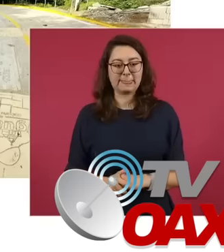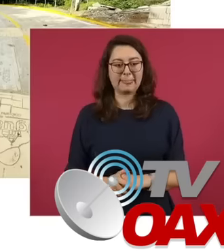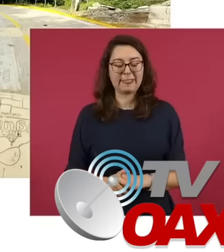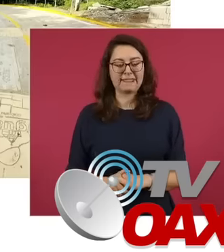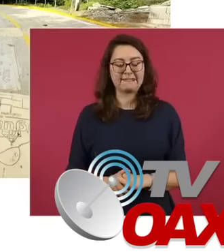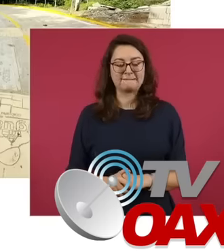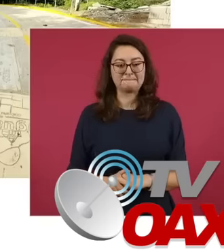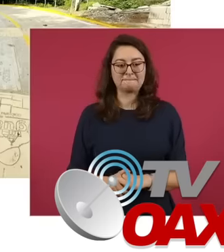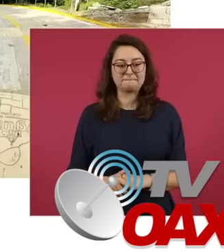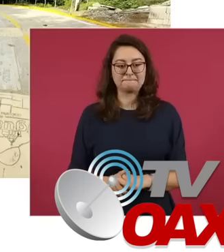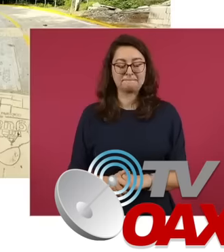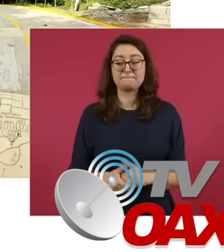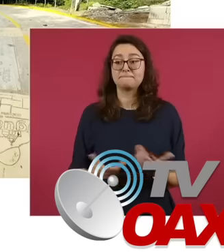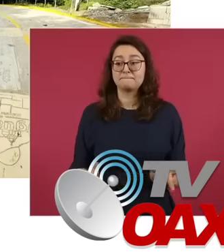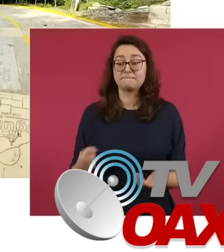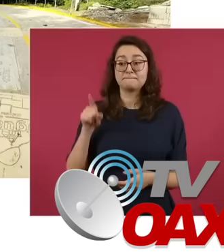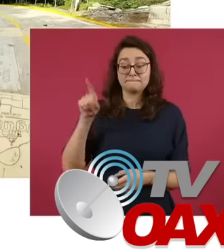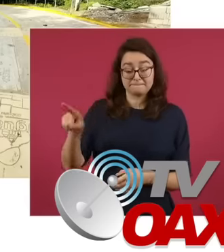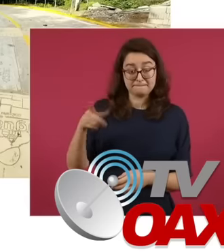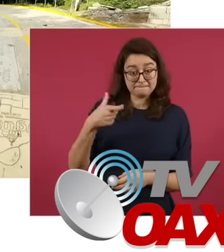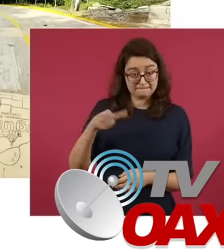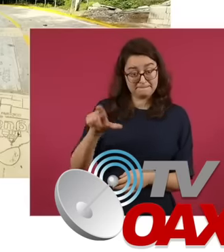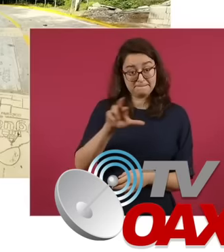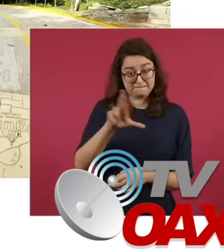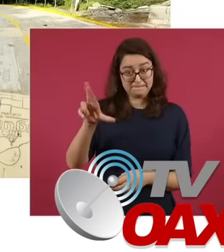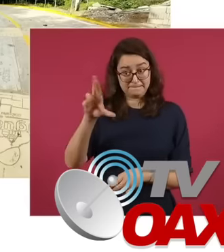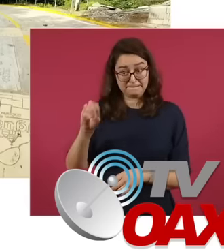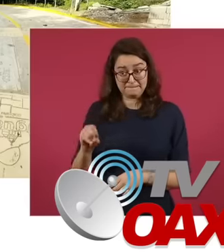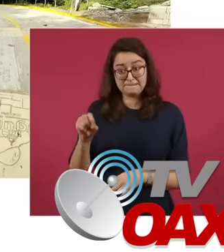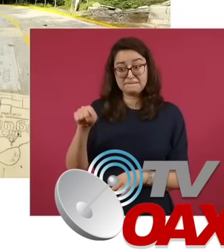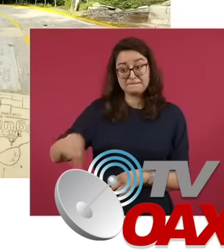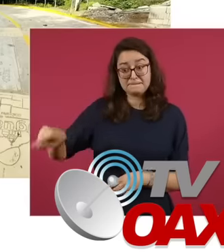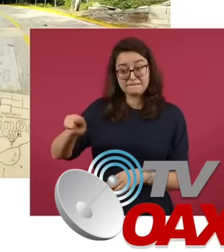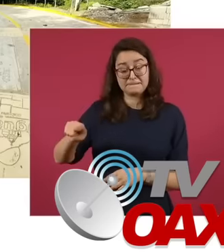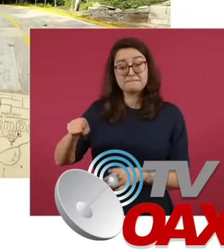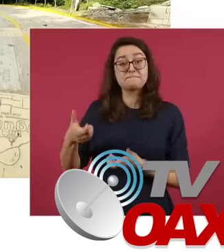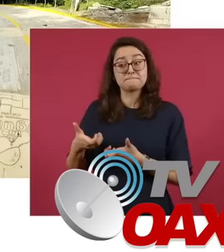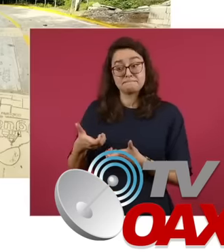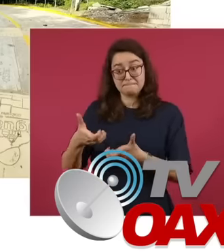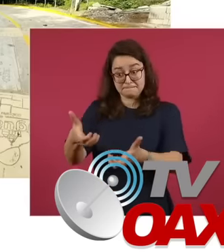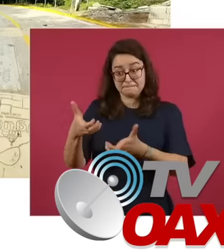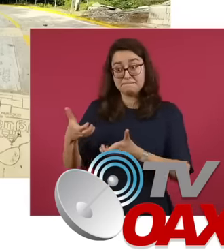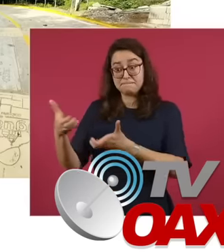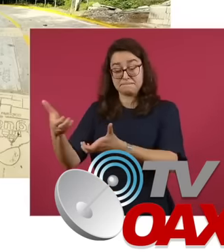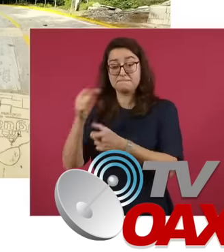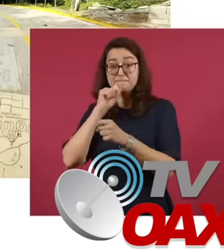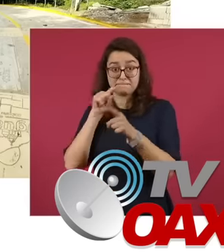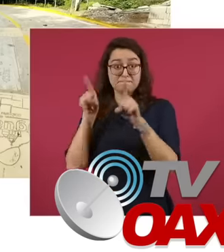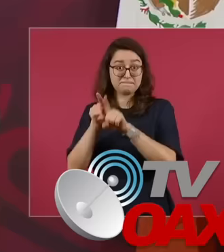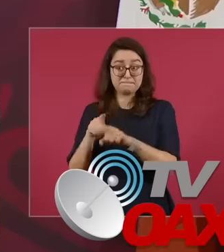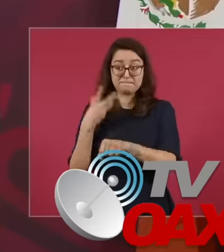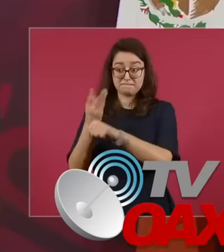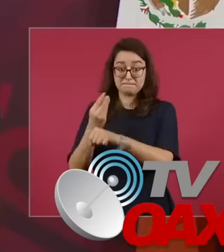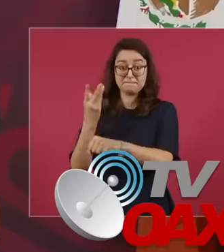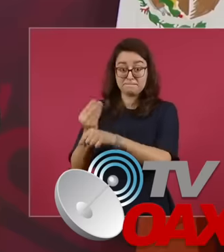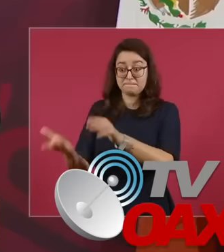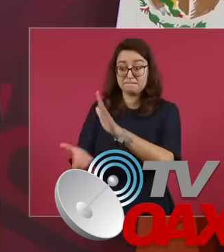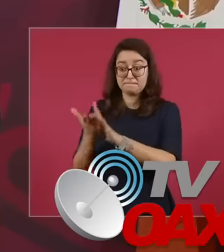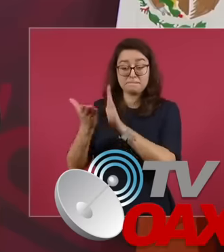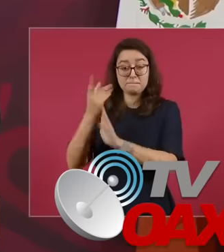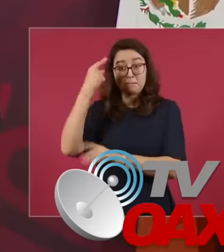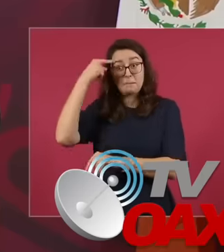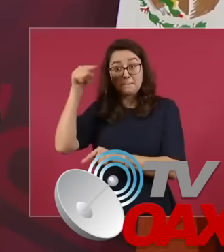los caminos que se están haciendo a las zonas arqueológicas, por ejemplo, Calakmul, es